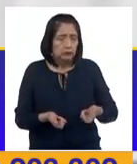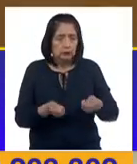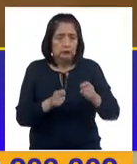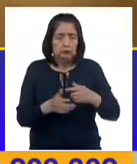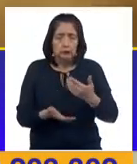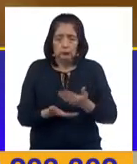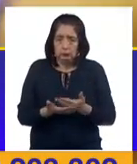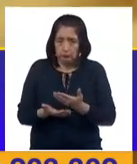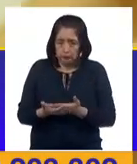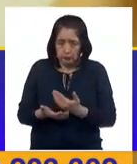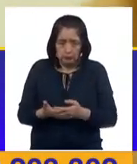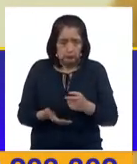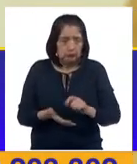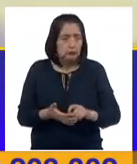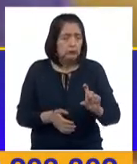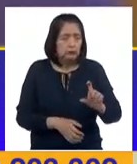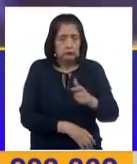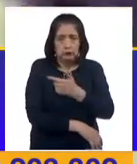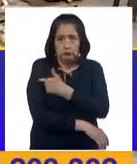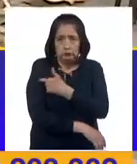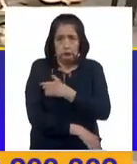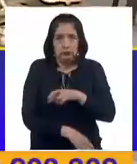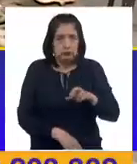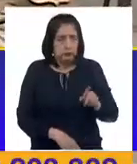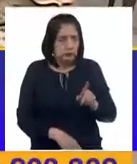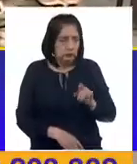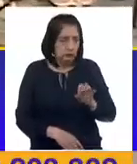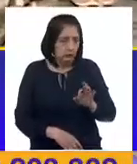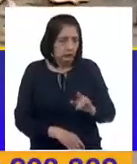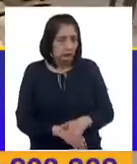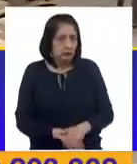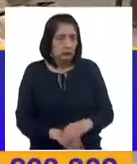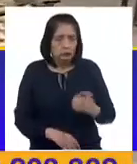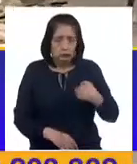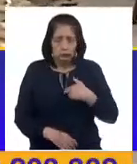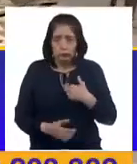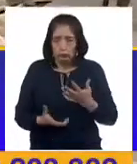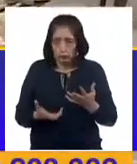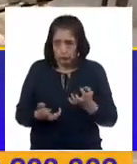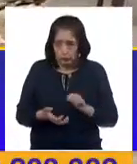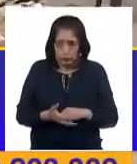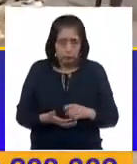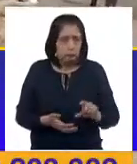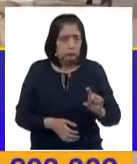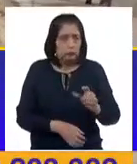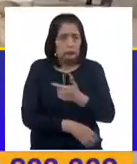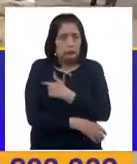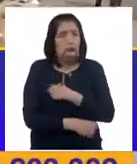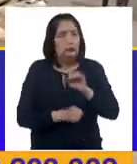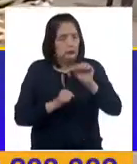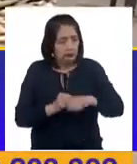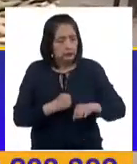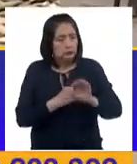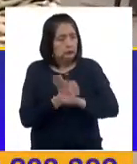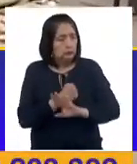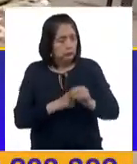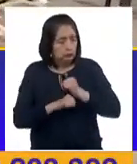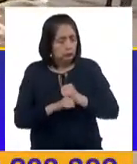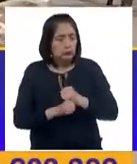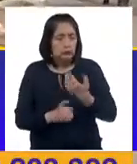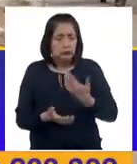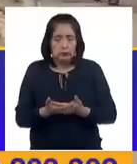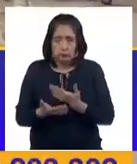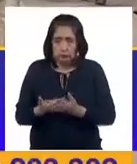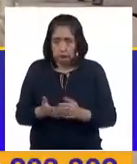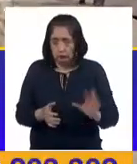de ensayos de la vacuna de Sinopharm. Lo que queremos es una vacuna que sea segura. Y en estos ensayos